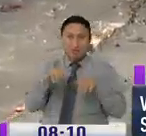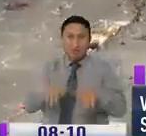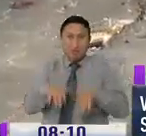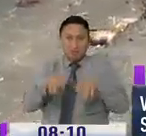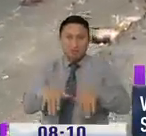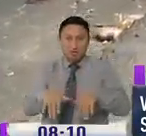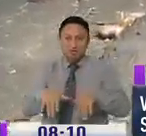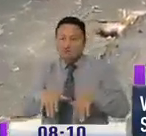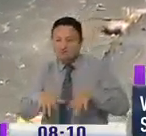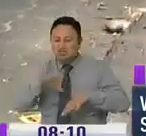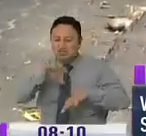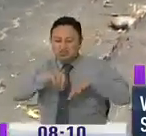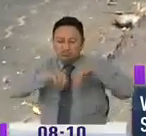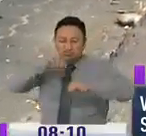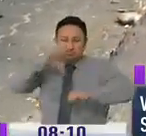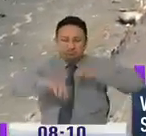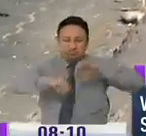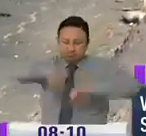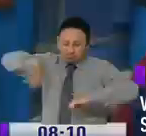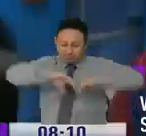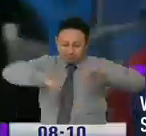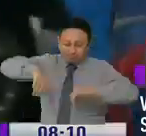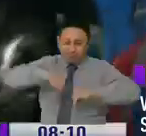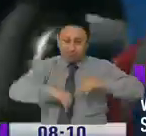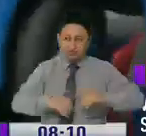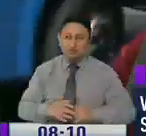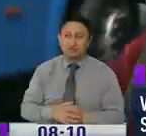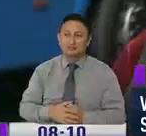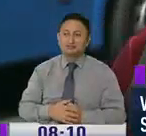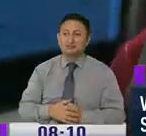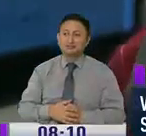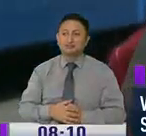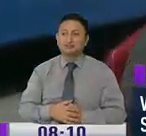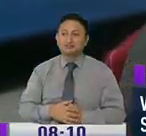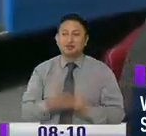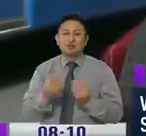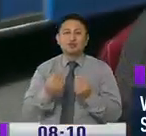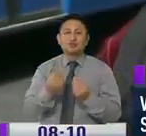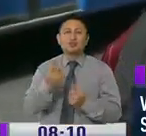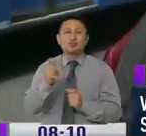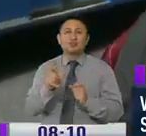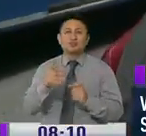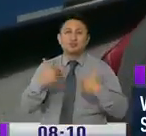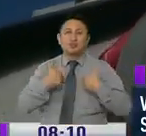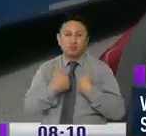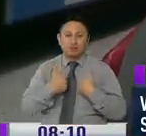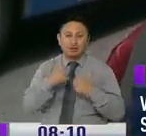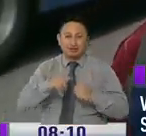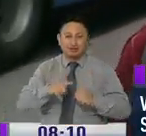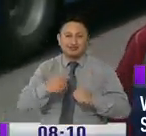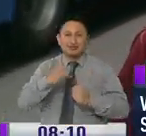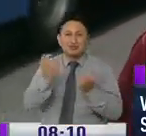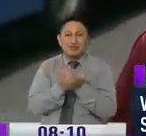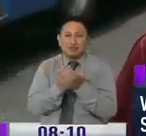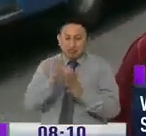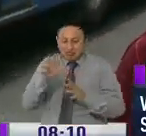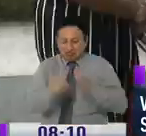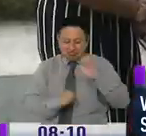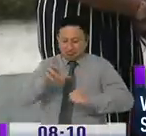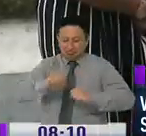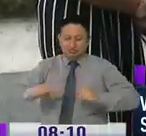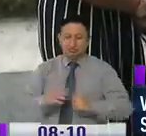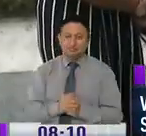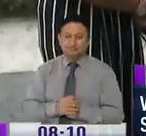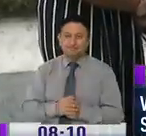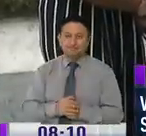las suyas y los desperdigan por todo el lugar. Y claro, ya hay harto perro y los perros vienen a regar y ya pues dejan todo así.